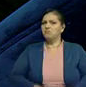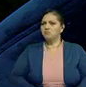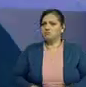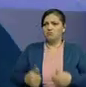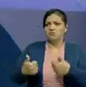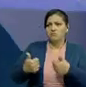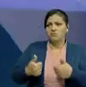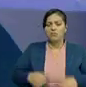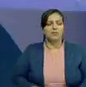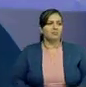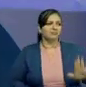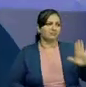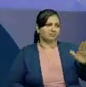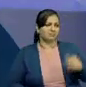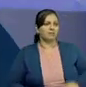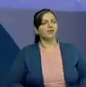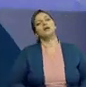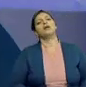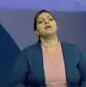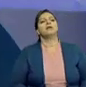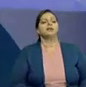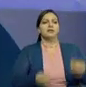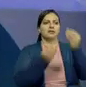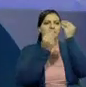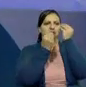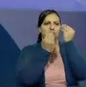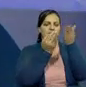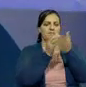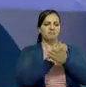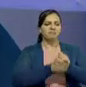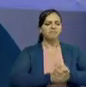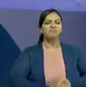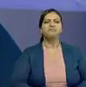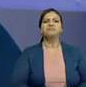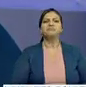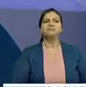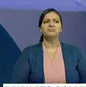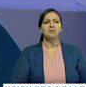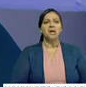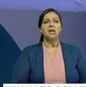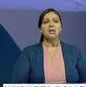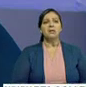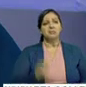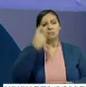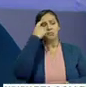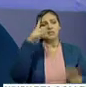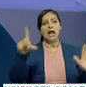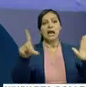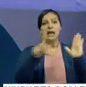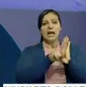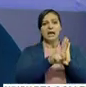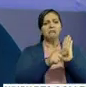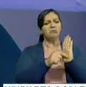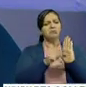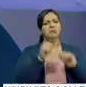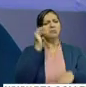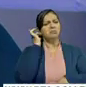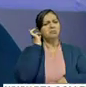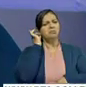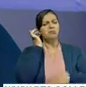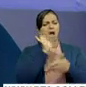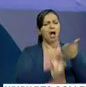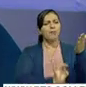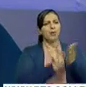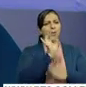posibilidades de tal manera que el aborto en sí mismo ya no sea reconocido como un crimen y como un delito. Y eso sí es el temor más